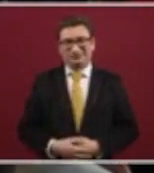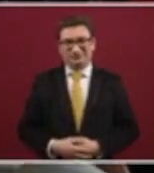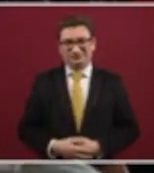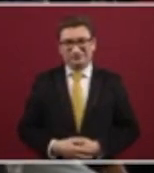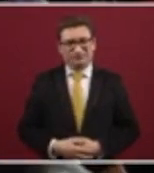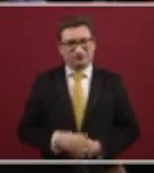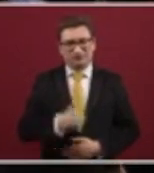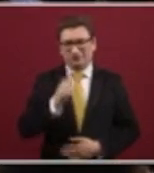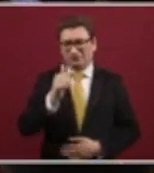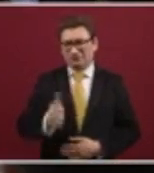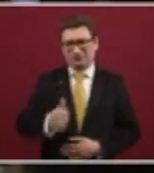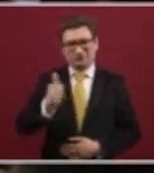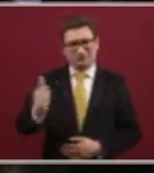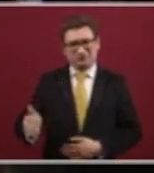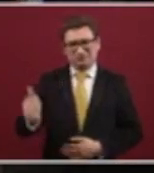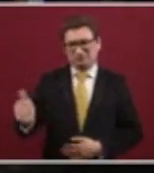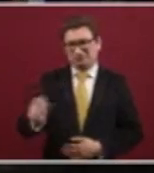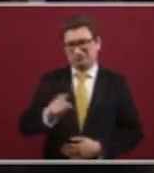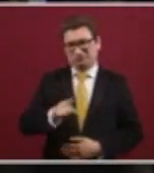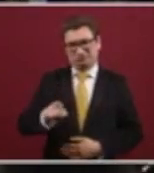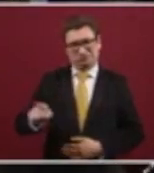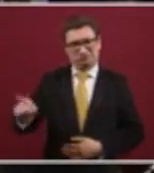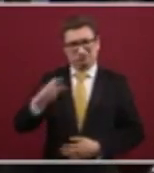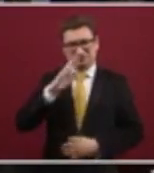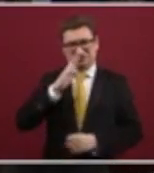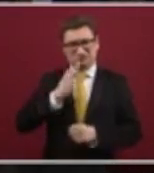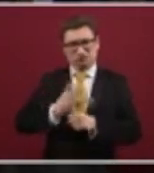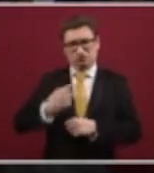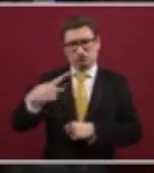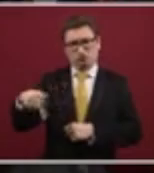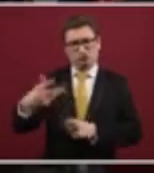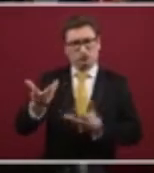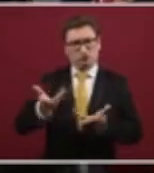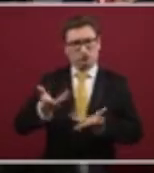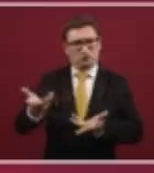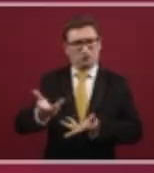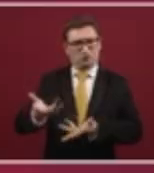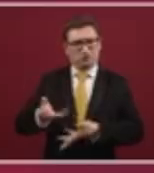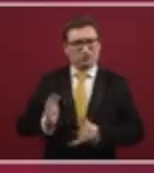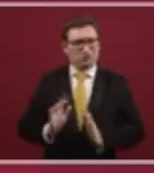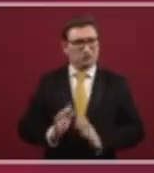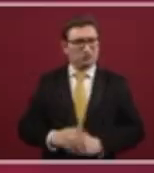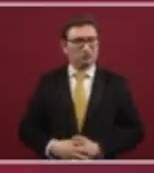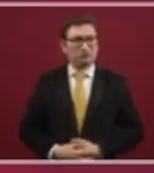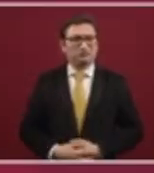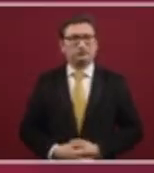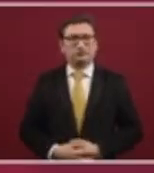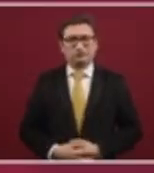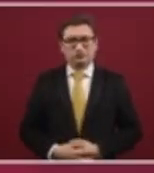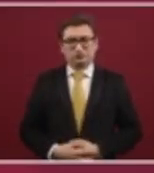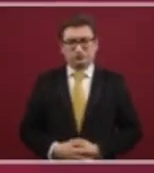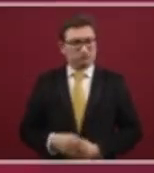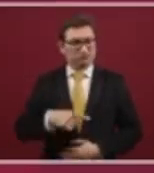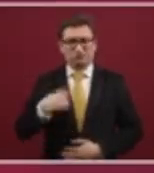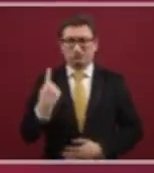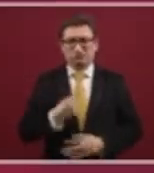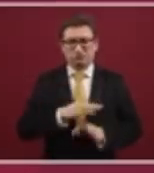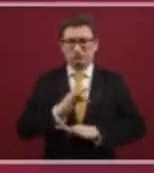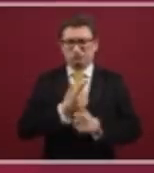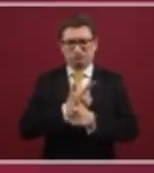cada quien es responsable de sus actos y somos